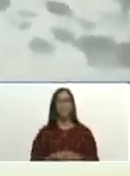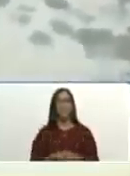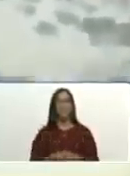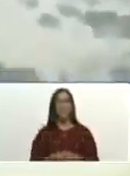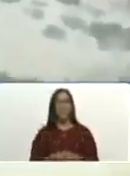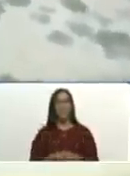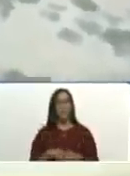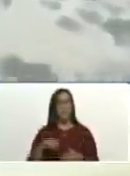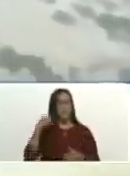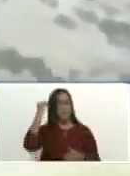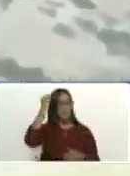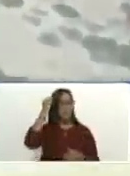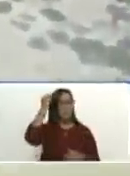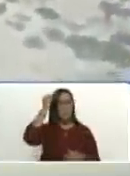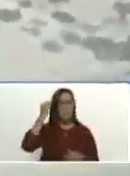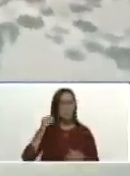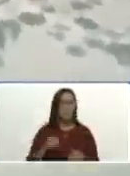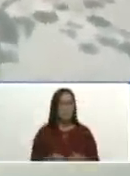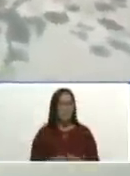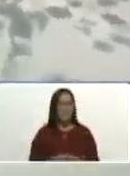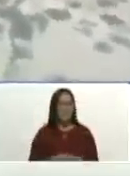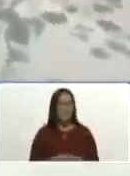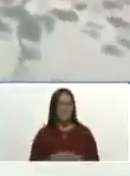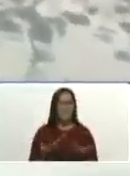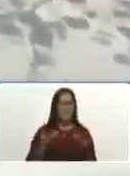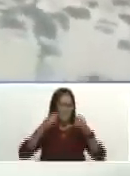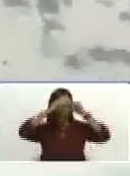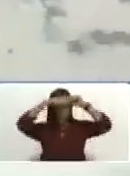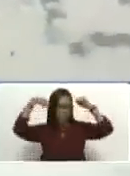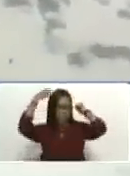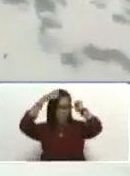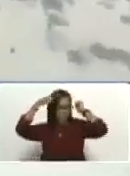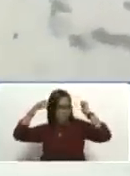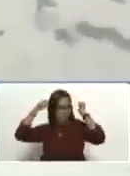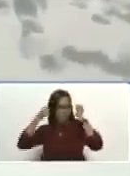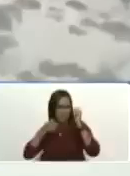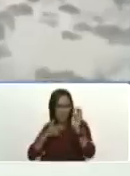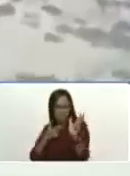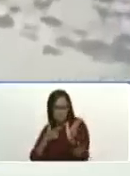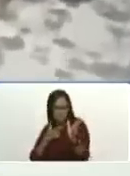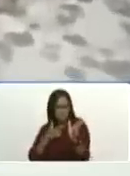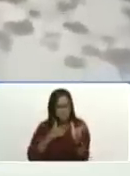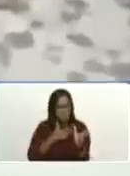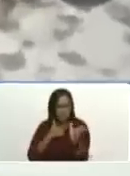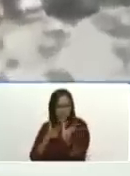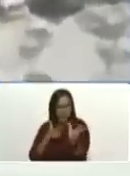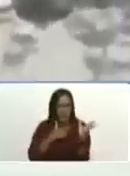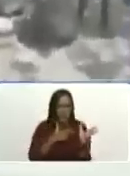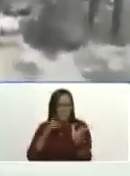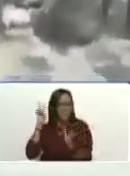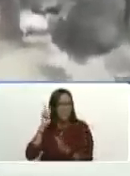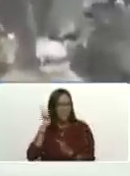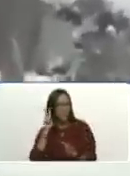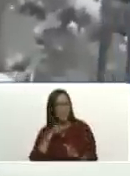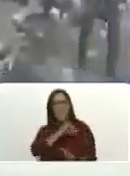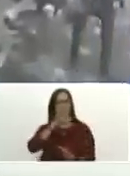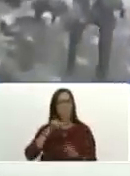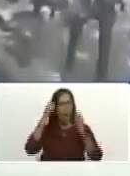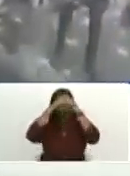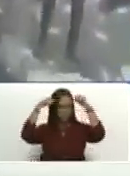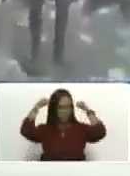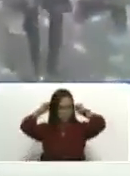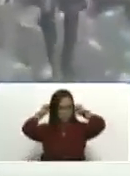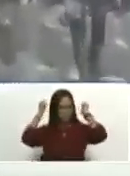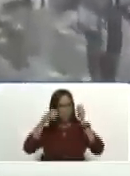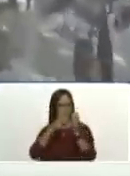Ellos creían que ellos eran Rambo y venían a Venezuela como Rambo. Y el pueblo